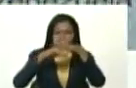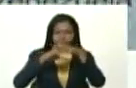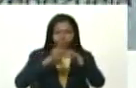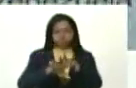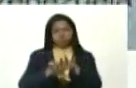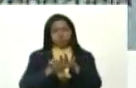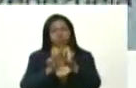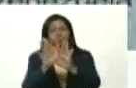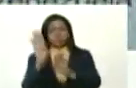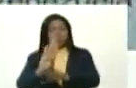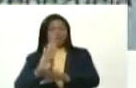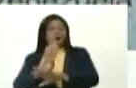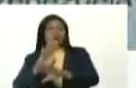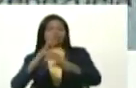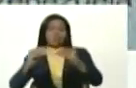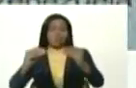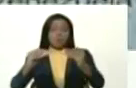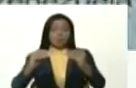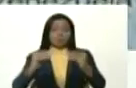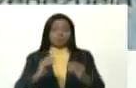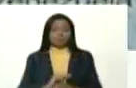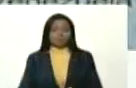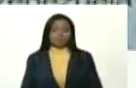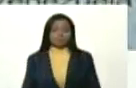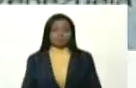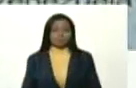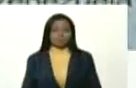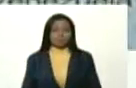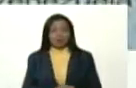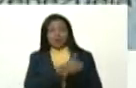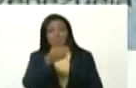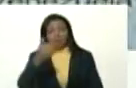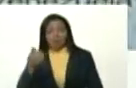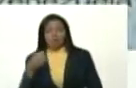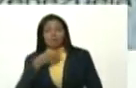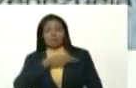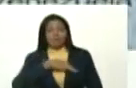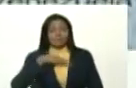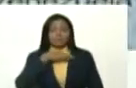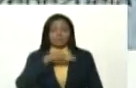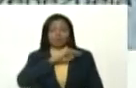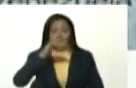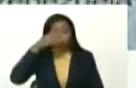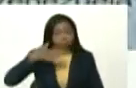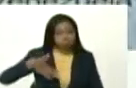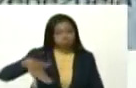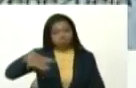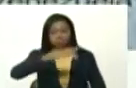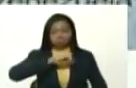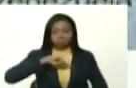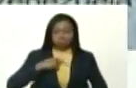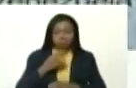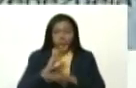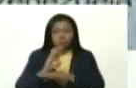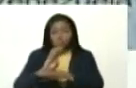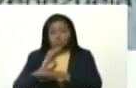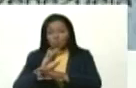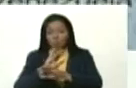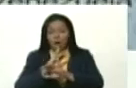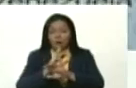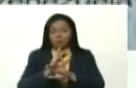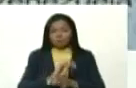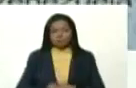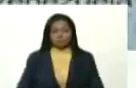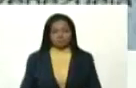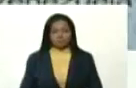y proteger con todas las misiones y grandes misiones a nuestro pueblo. Dentro del esfuerzo